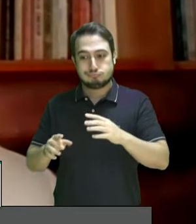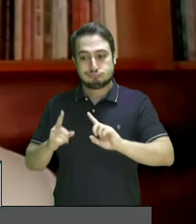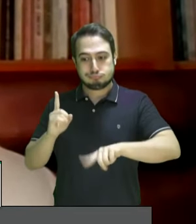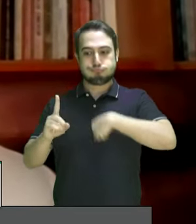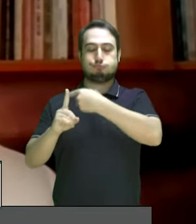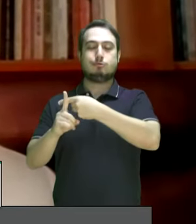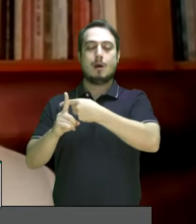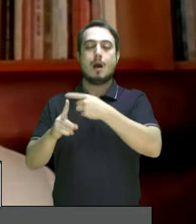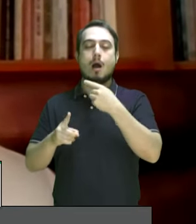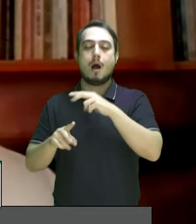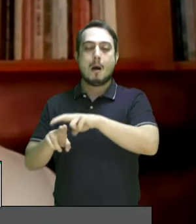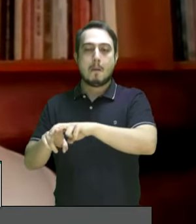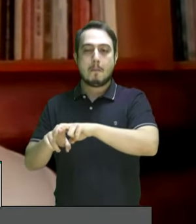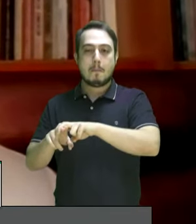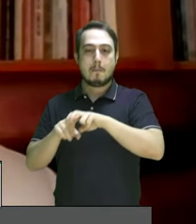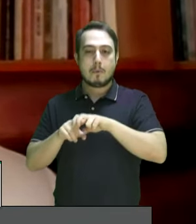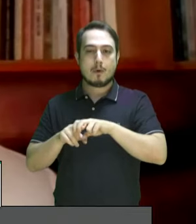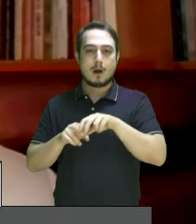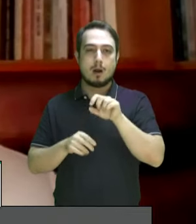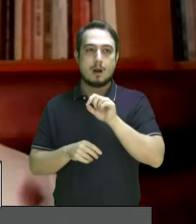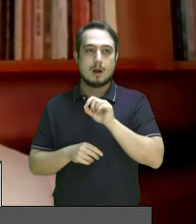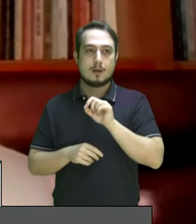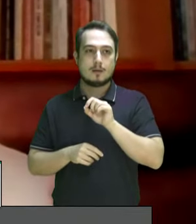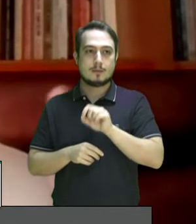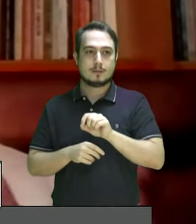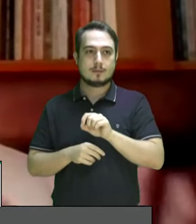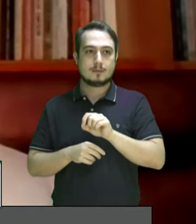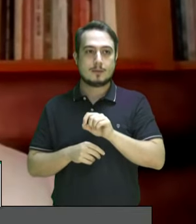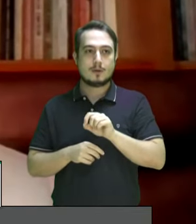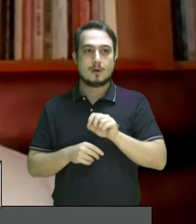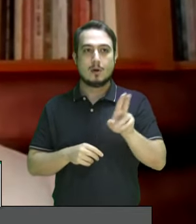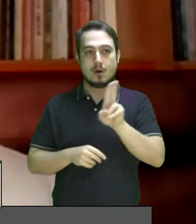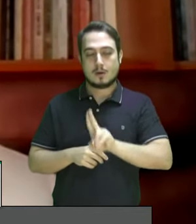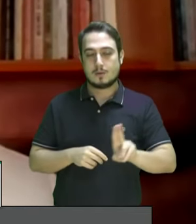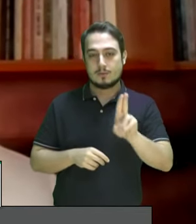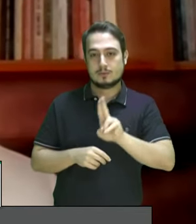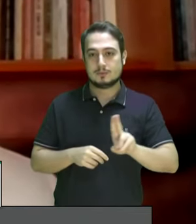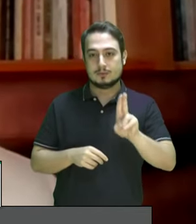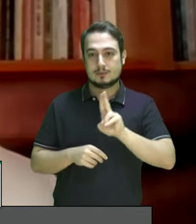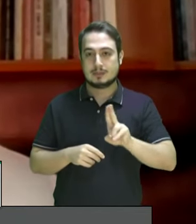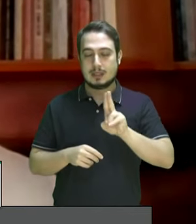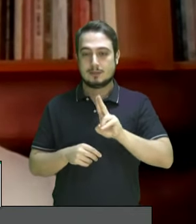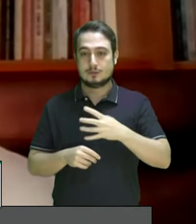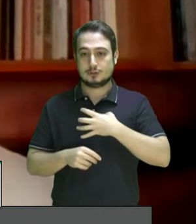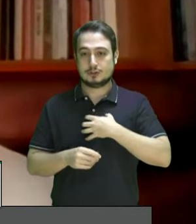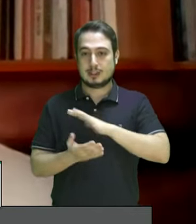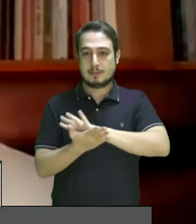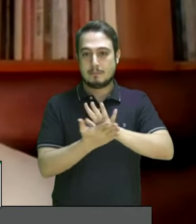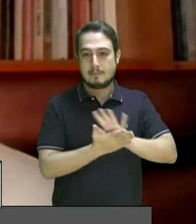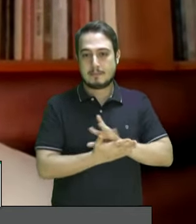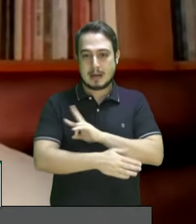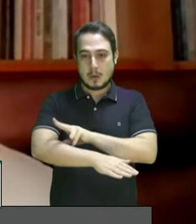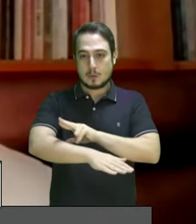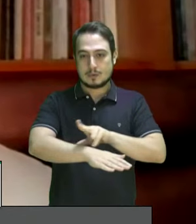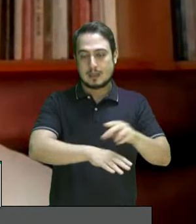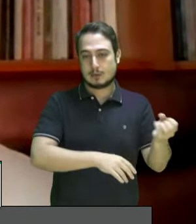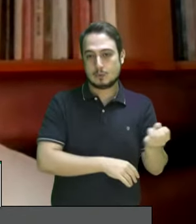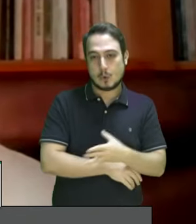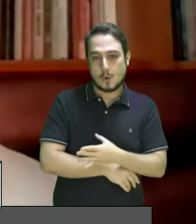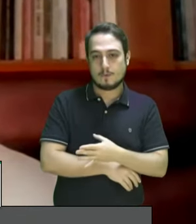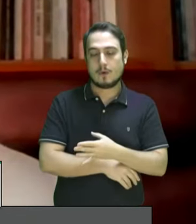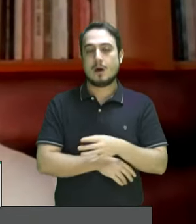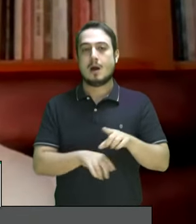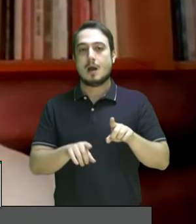aún en virtud a las formas contemporáneas de racismo y discriminación racial asociada